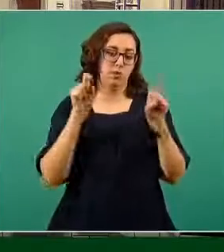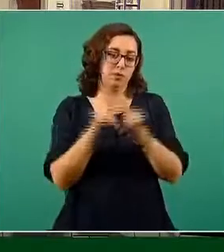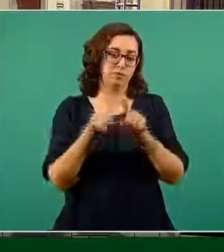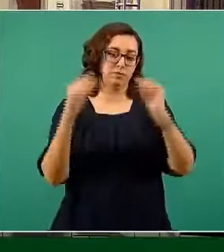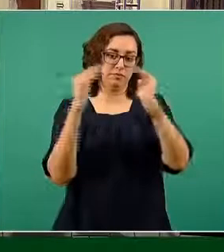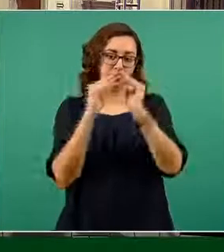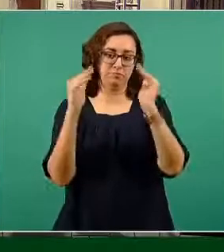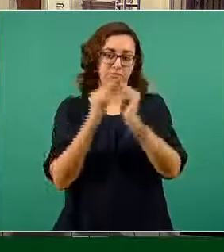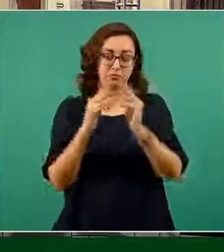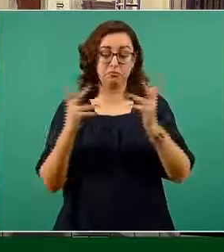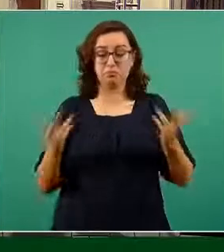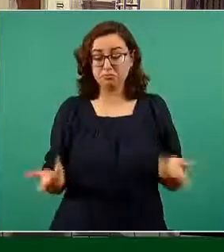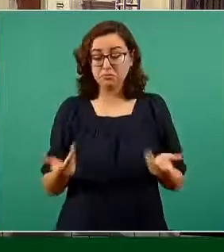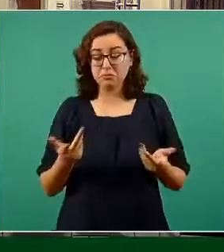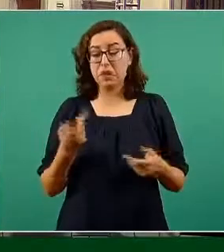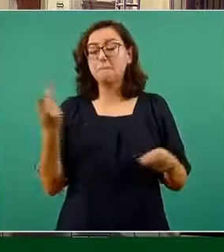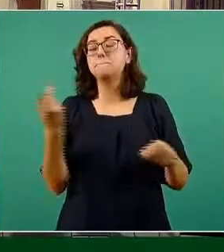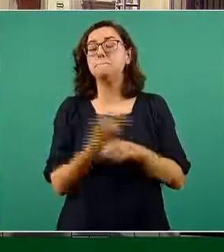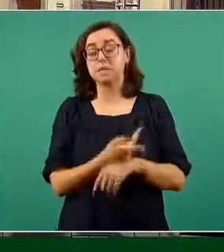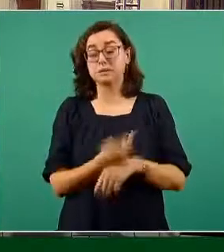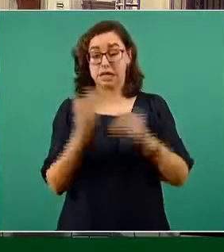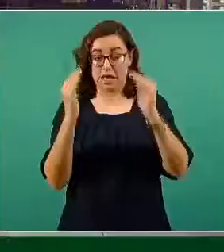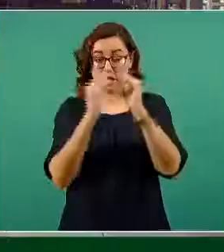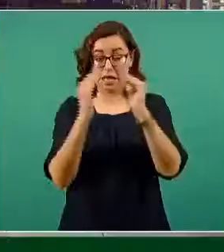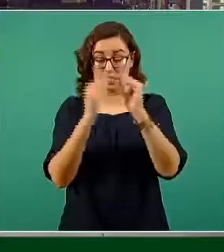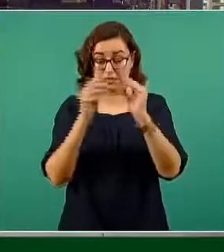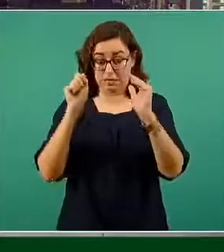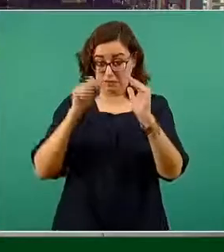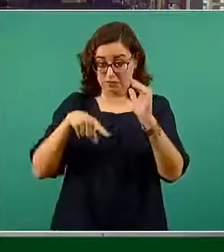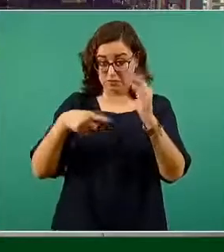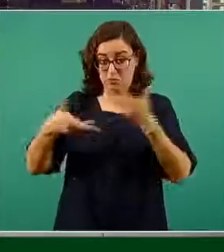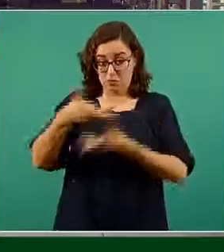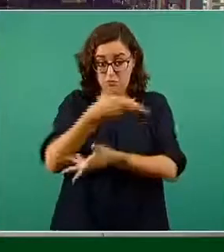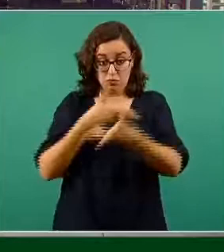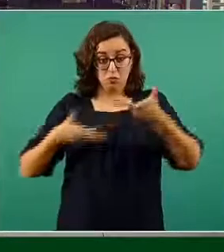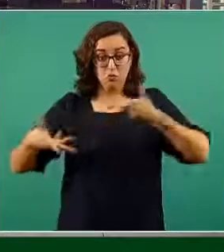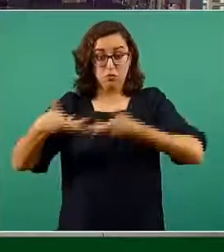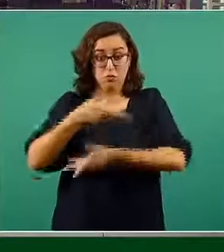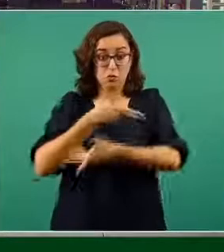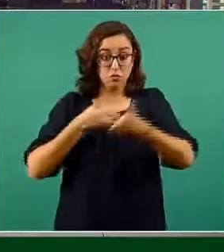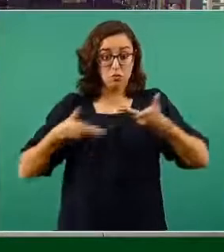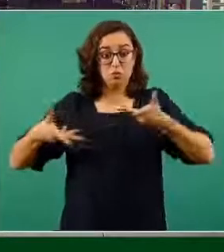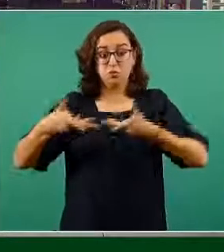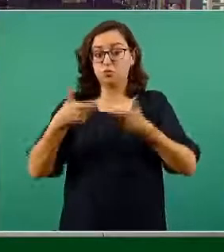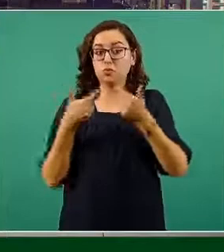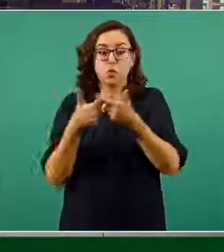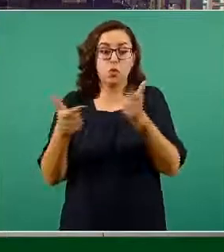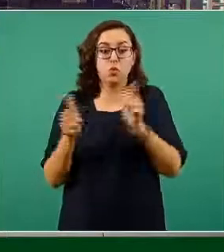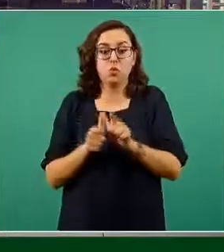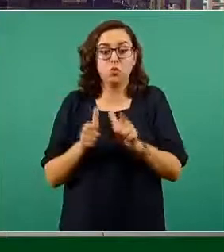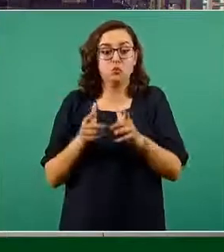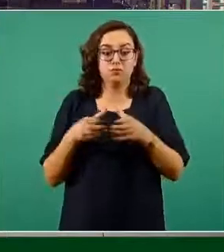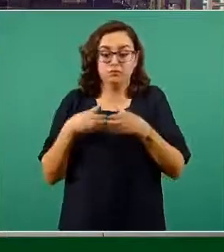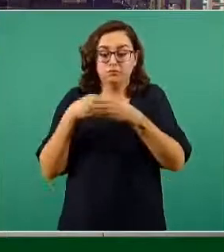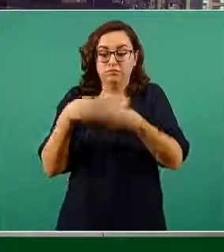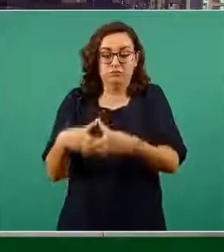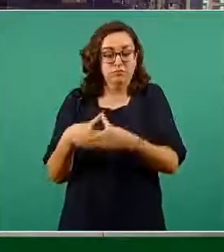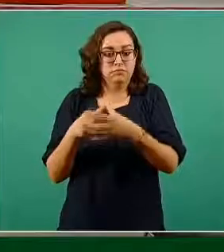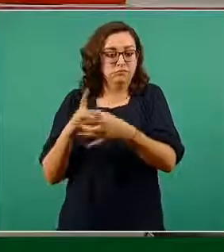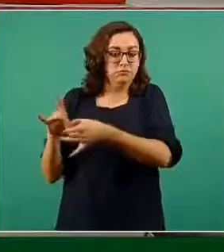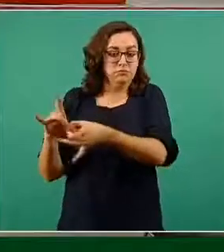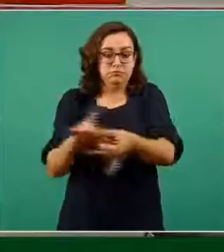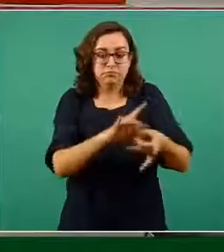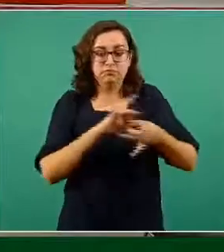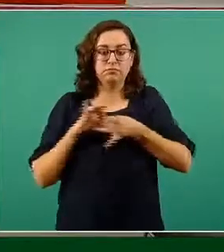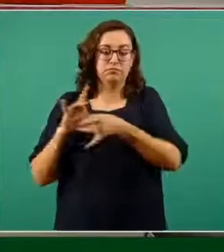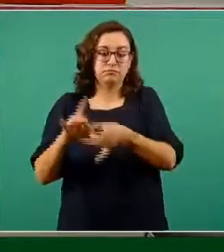domicilio. Las personas que viven dentro de un mismo domicilio, pues obviamente se consideran como un grupo nuclear, como una familia